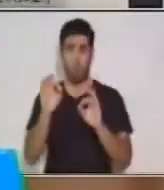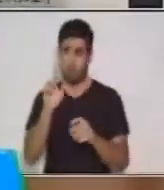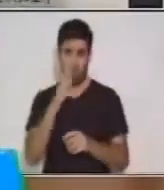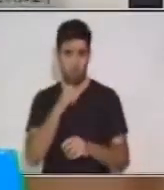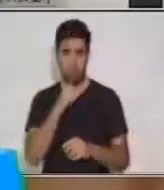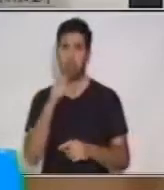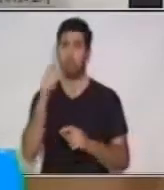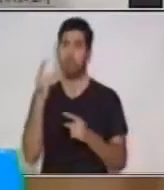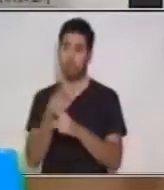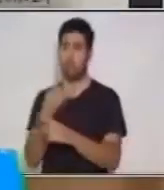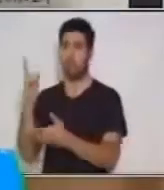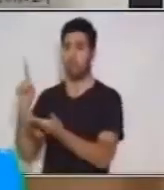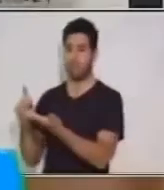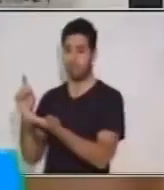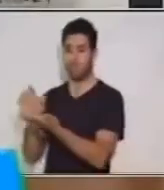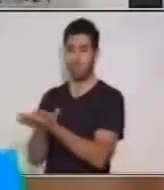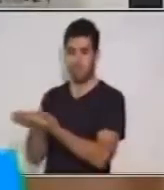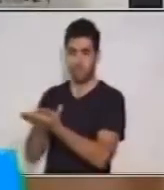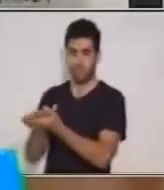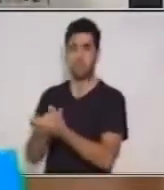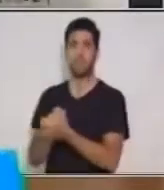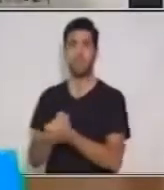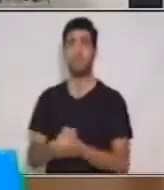puedas utilizar alcohol en gel.